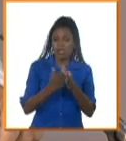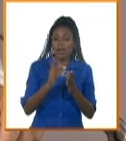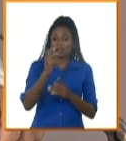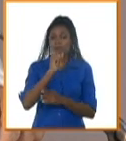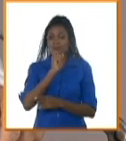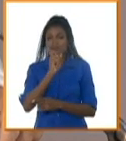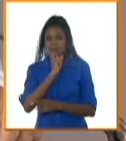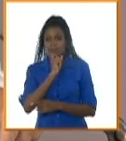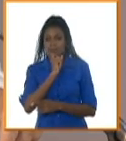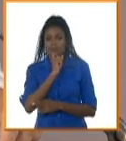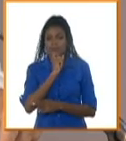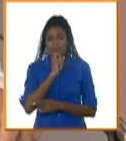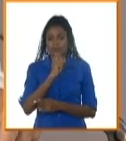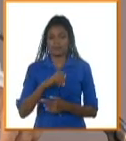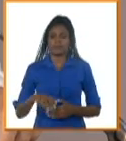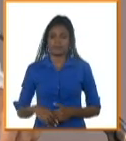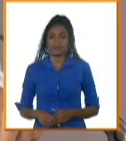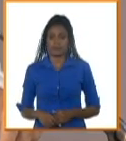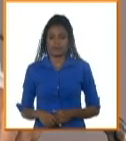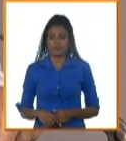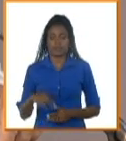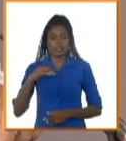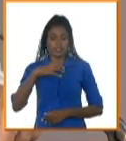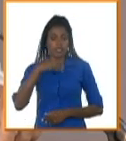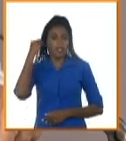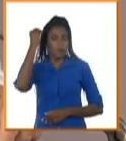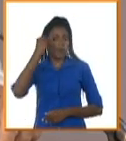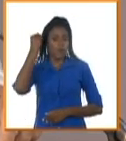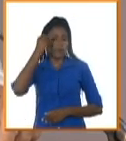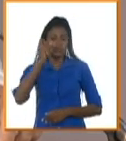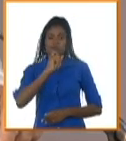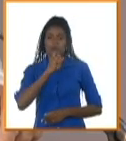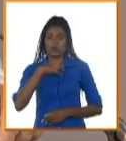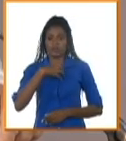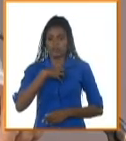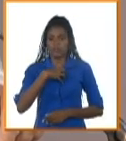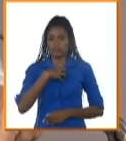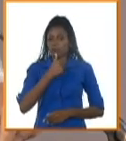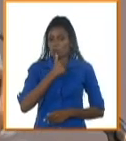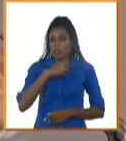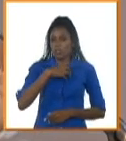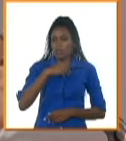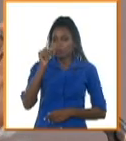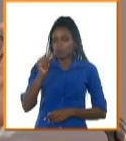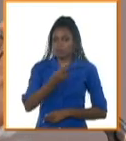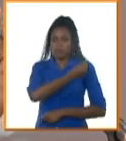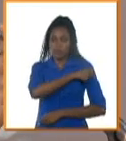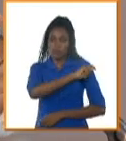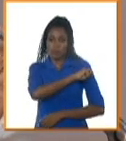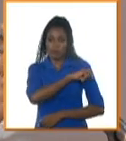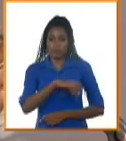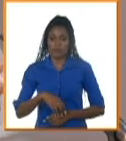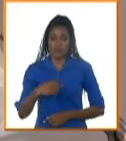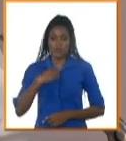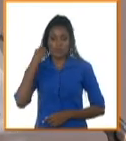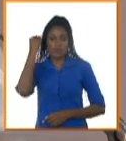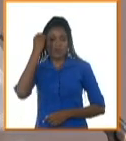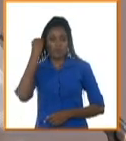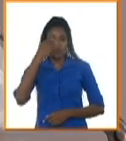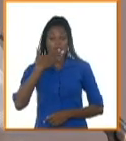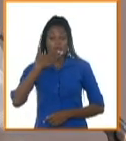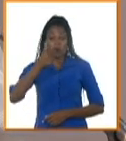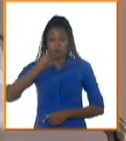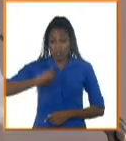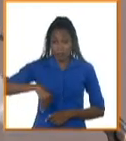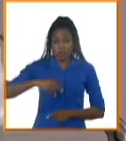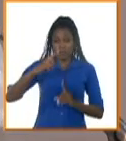dificultades o sea lo que las preocupaciones que tiene y las dudas creo que una algo bueno que se ha aprovechado